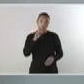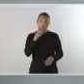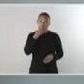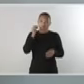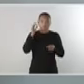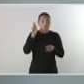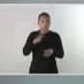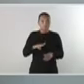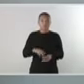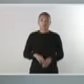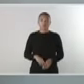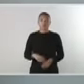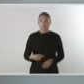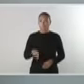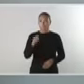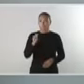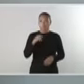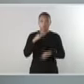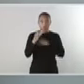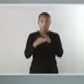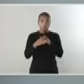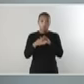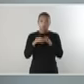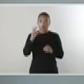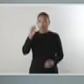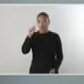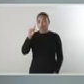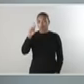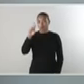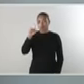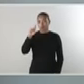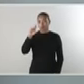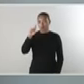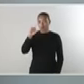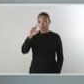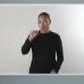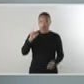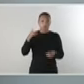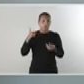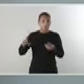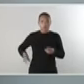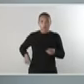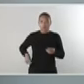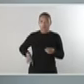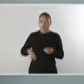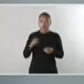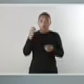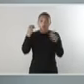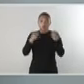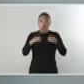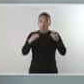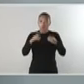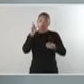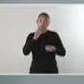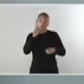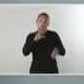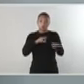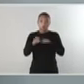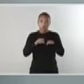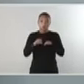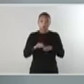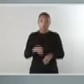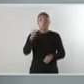por lo que en la mayoría de las contralorías de las dependencias del gobierno estarán ocupadas por mujeres